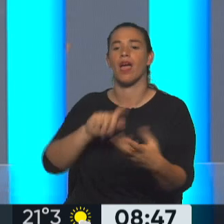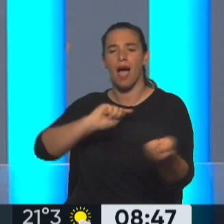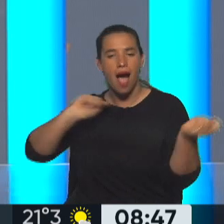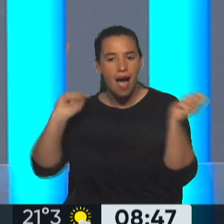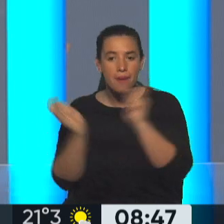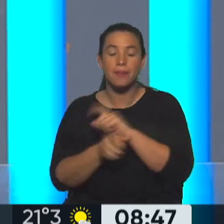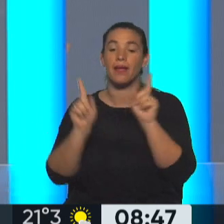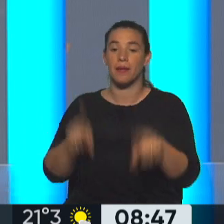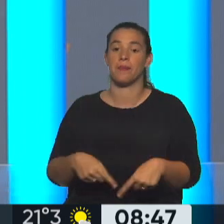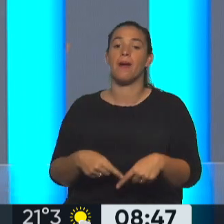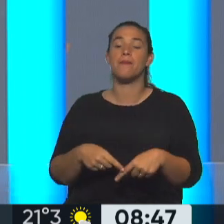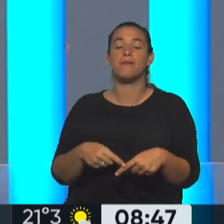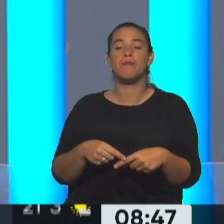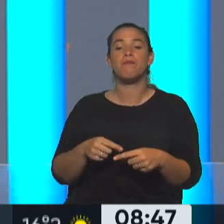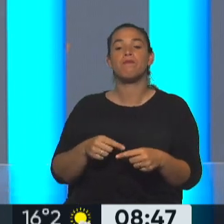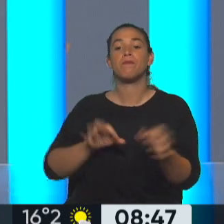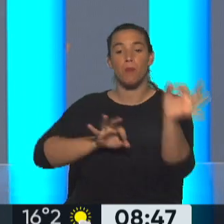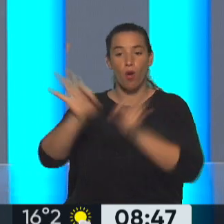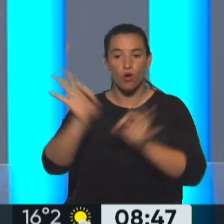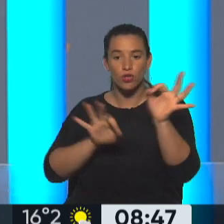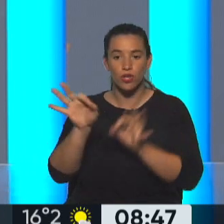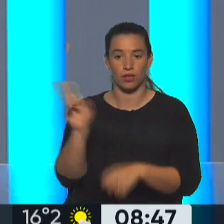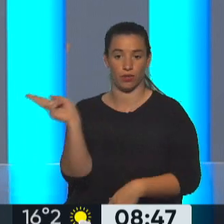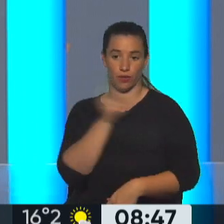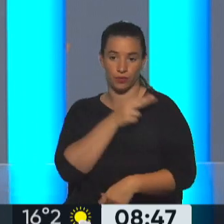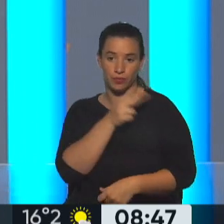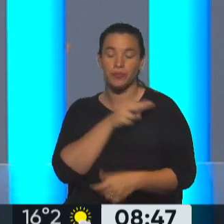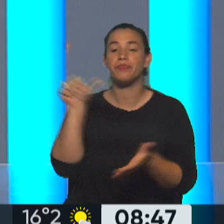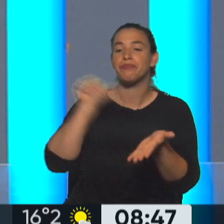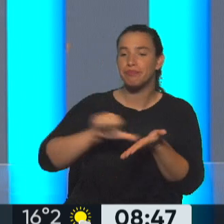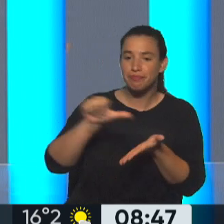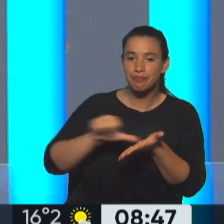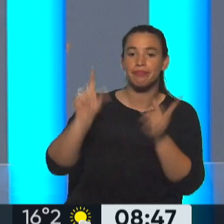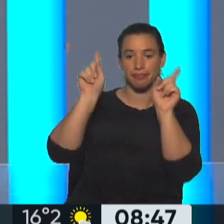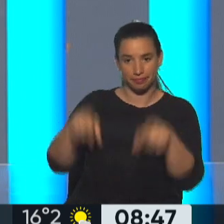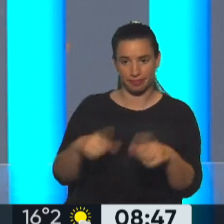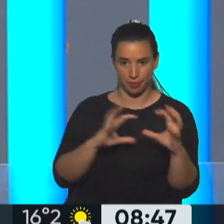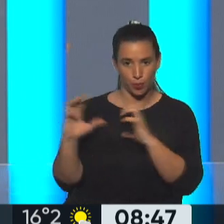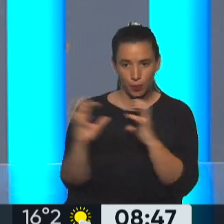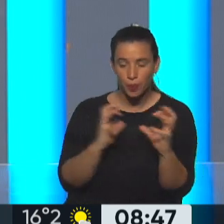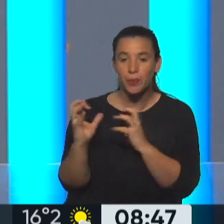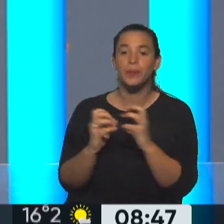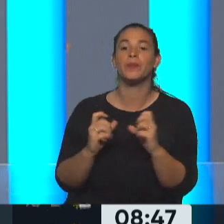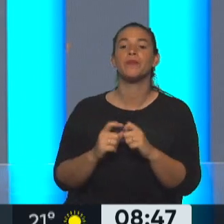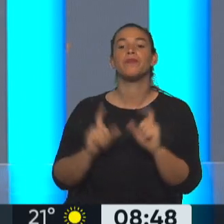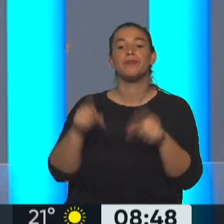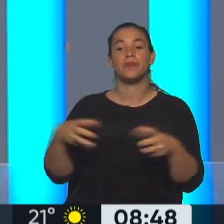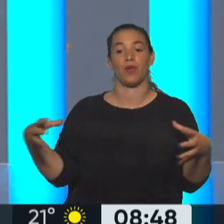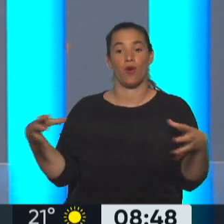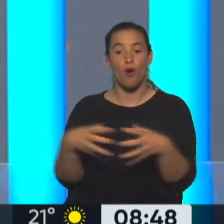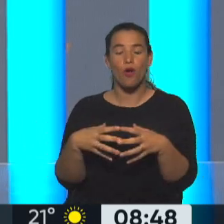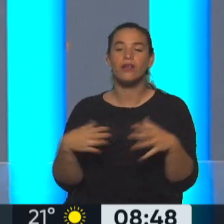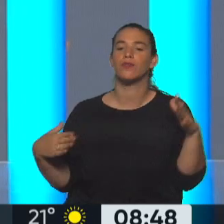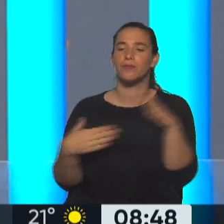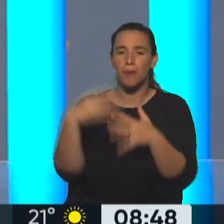de reformas en la Procuración General de la Nación. Muchos de esos proyectos, Consejo de la Magistratura, Procurador de la